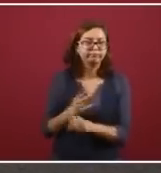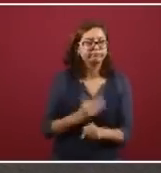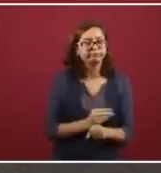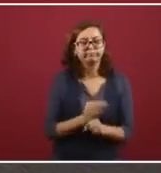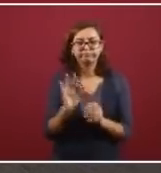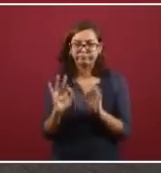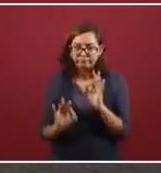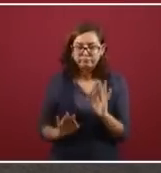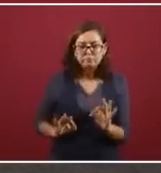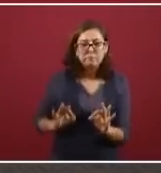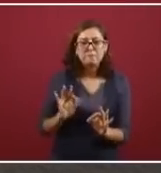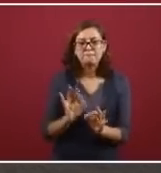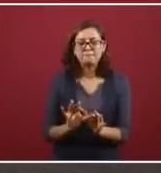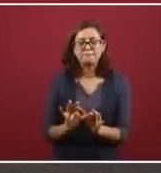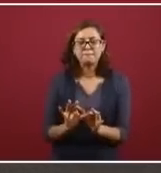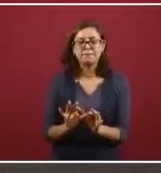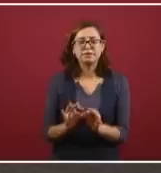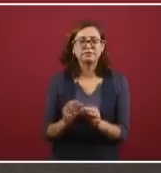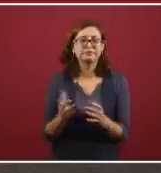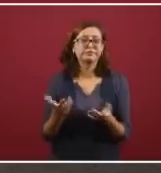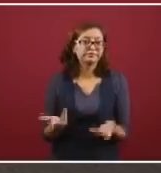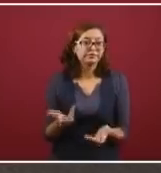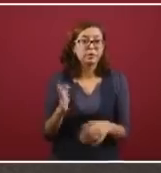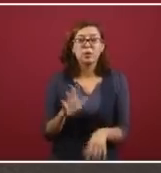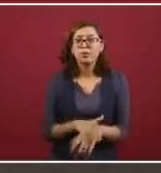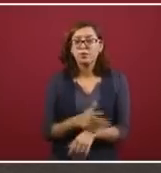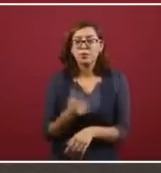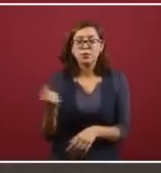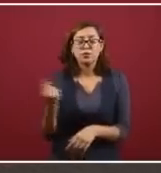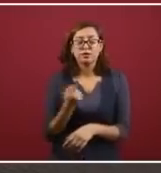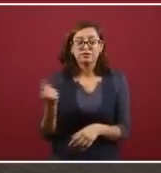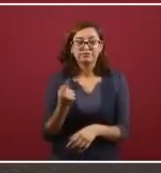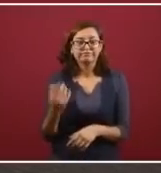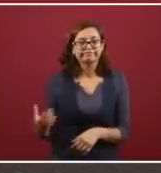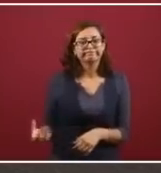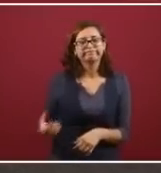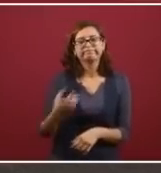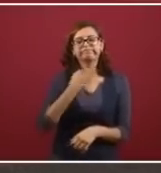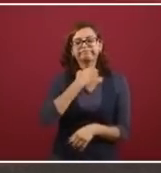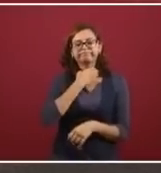hay centros de salud, hospitales saturados